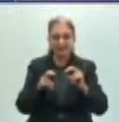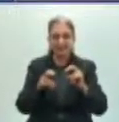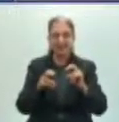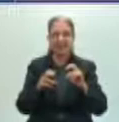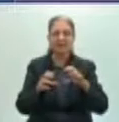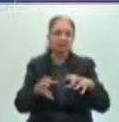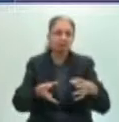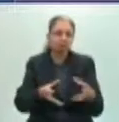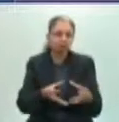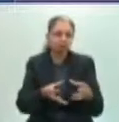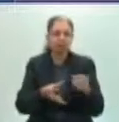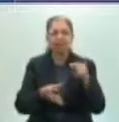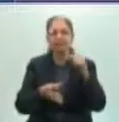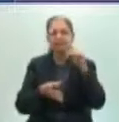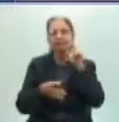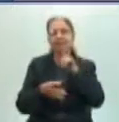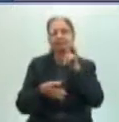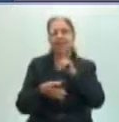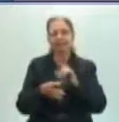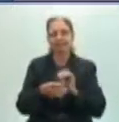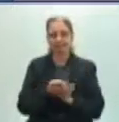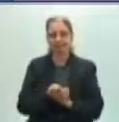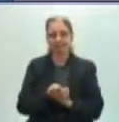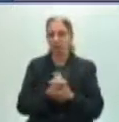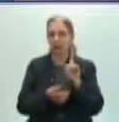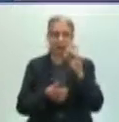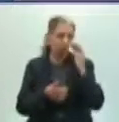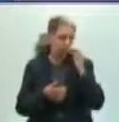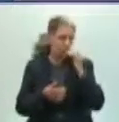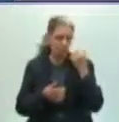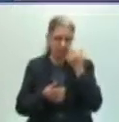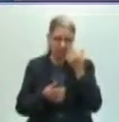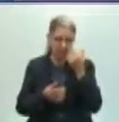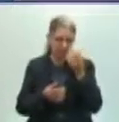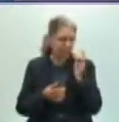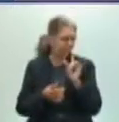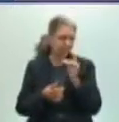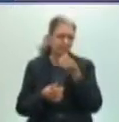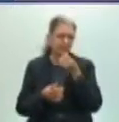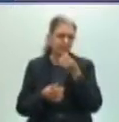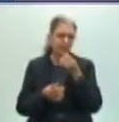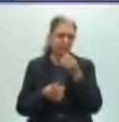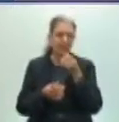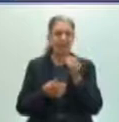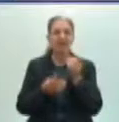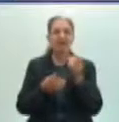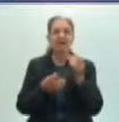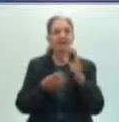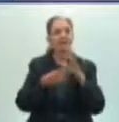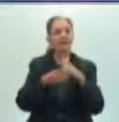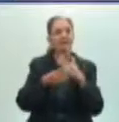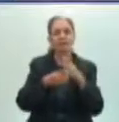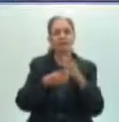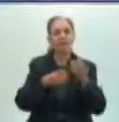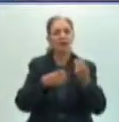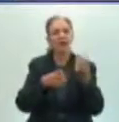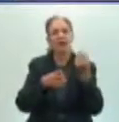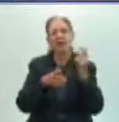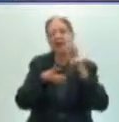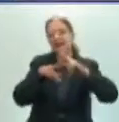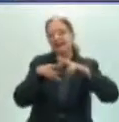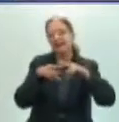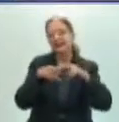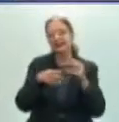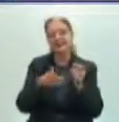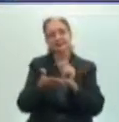calabaza. No importa si no tienes colores a mano, hazle entonces diferentes marcas a cada parte de las que vas a